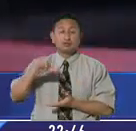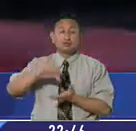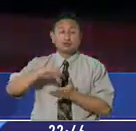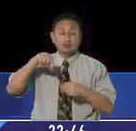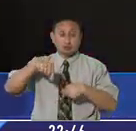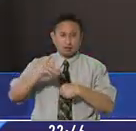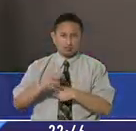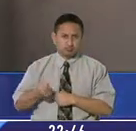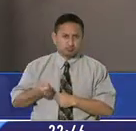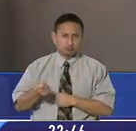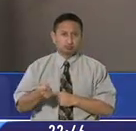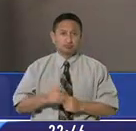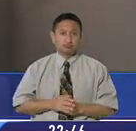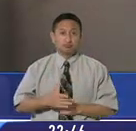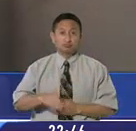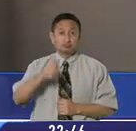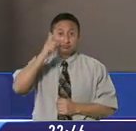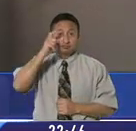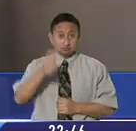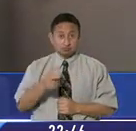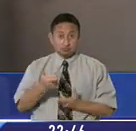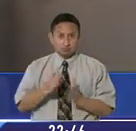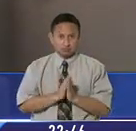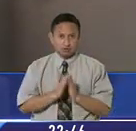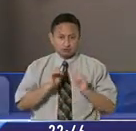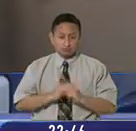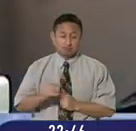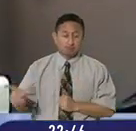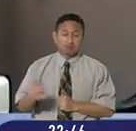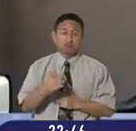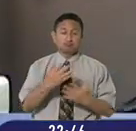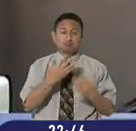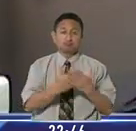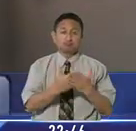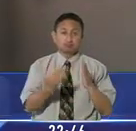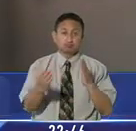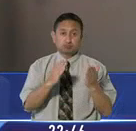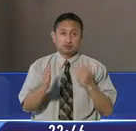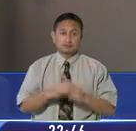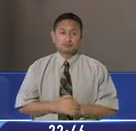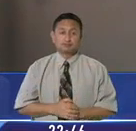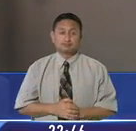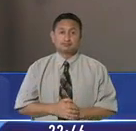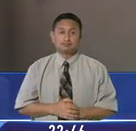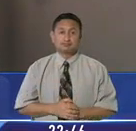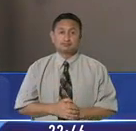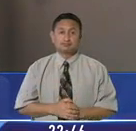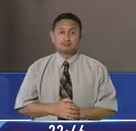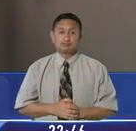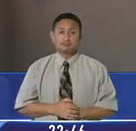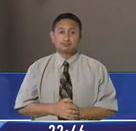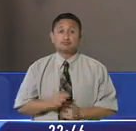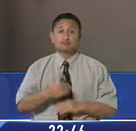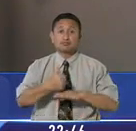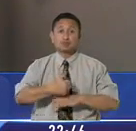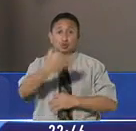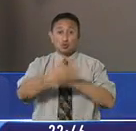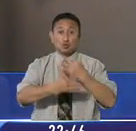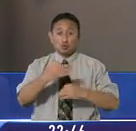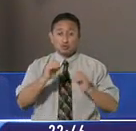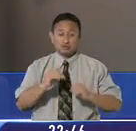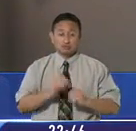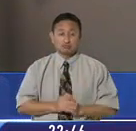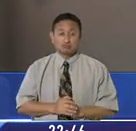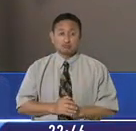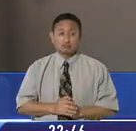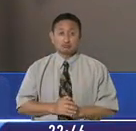la ciudad. La fiscalía solicitó prisión preventiva, no obstante la jueza les dio por tener nexo